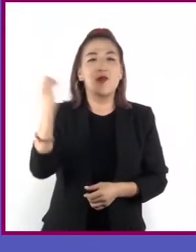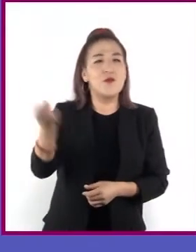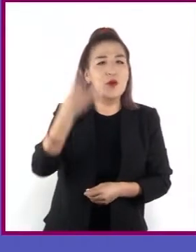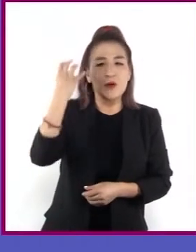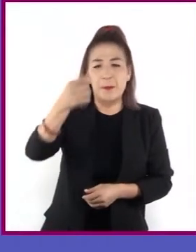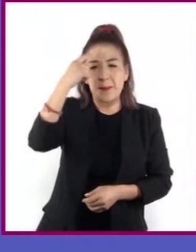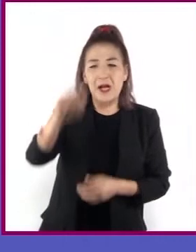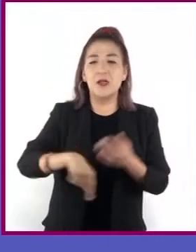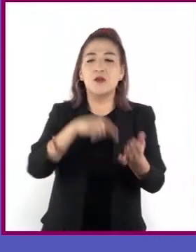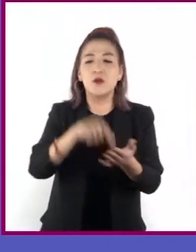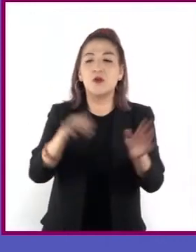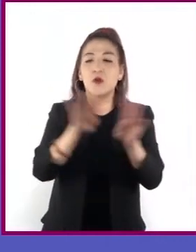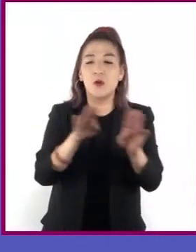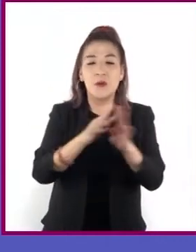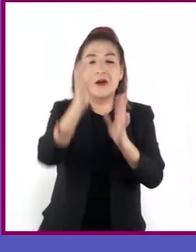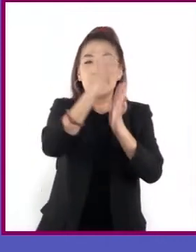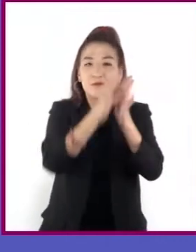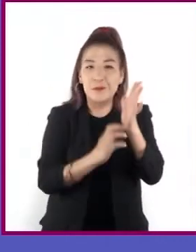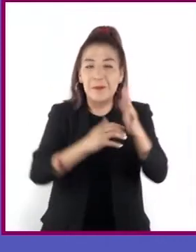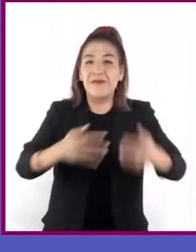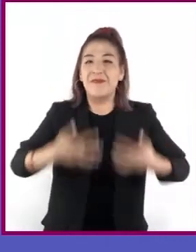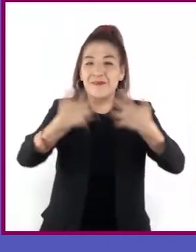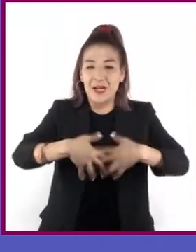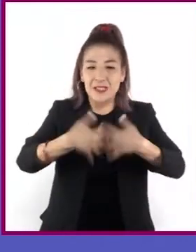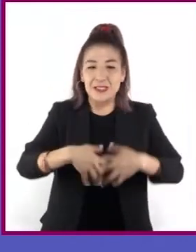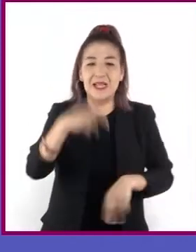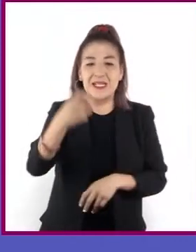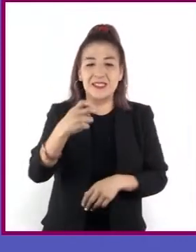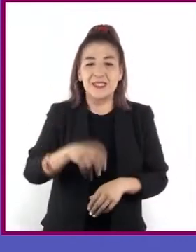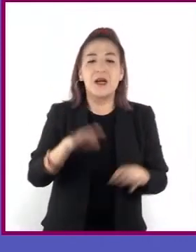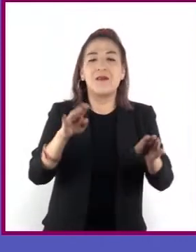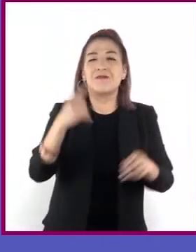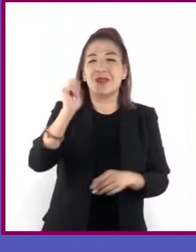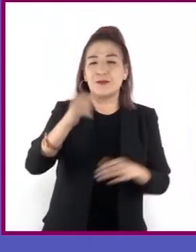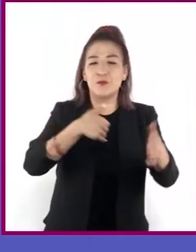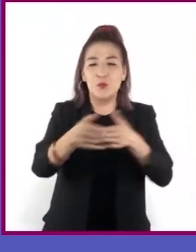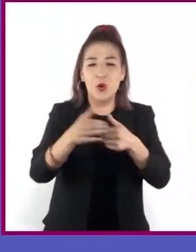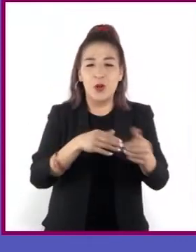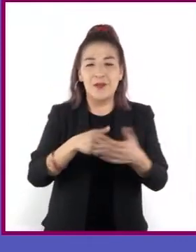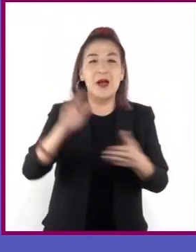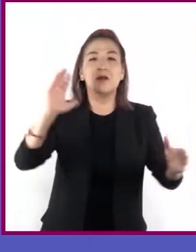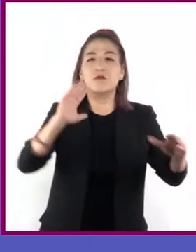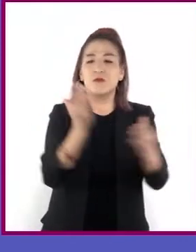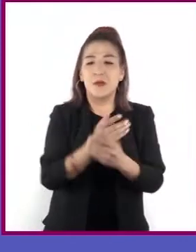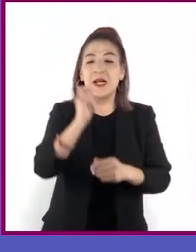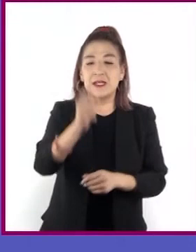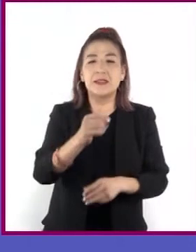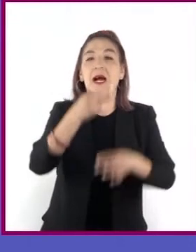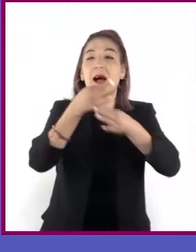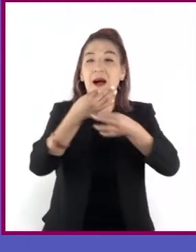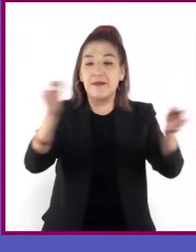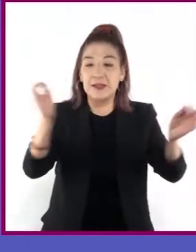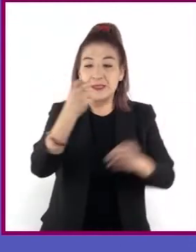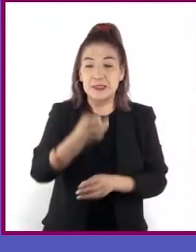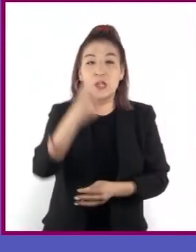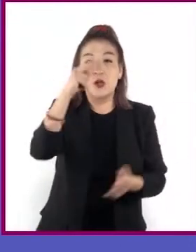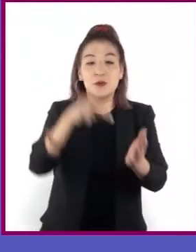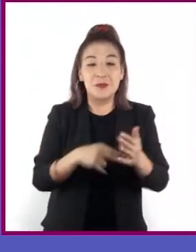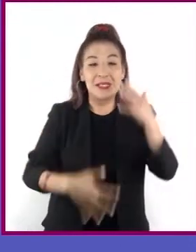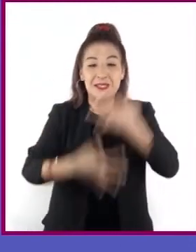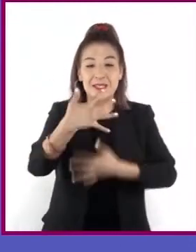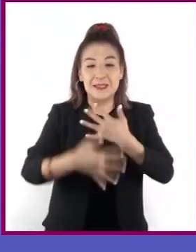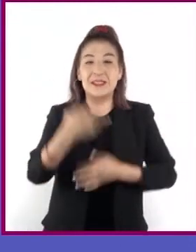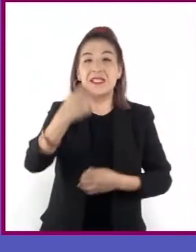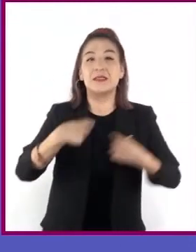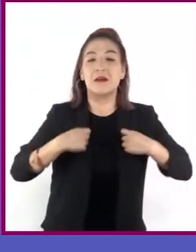para la Sustentabilidad en la Moda Global Fashion Agenda publicaron un reporte en el que estiman que en 2015 la